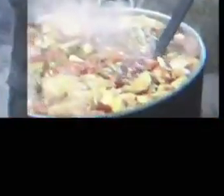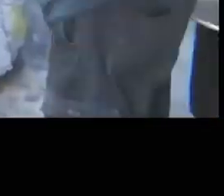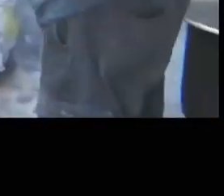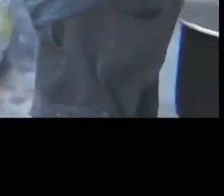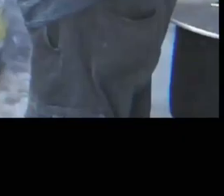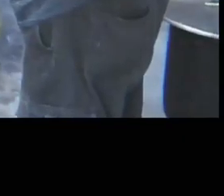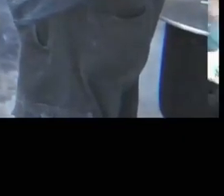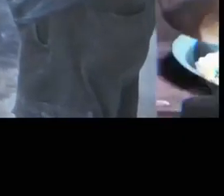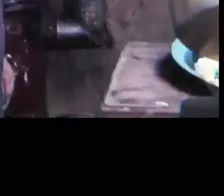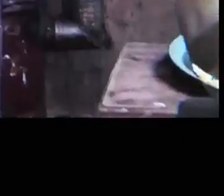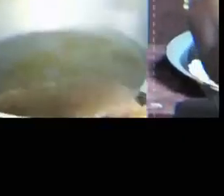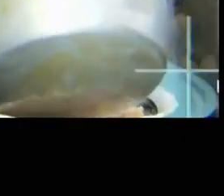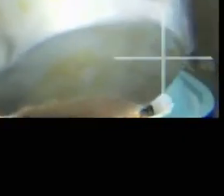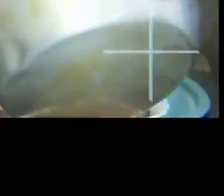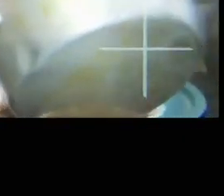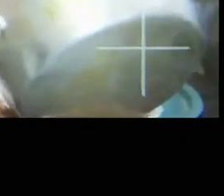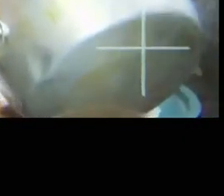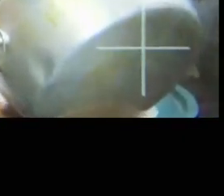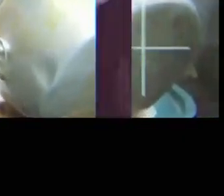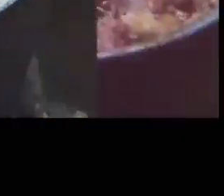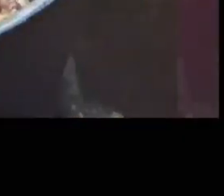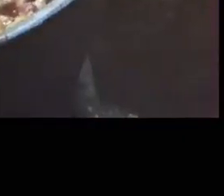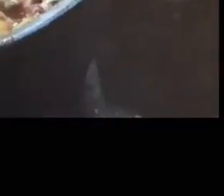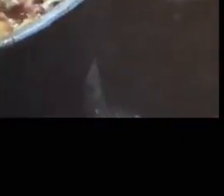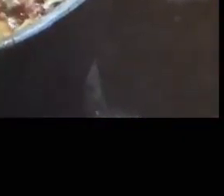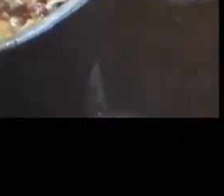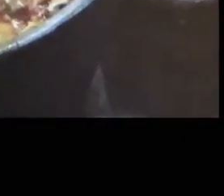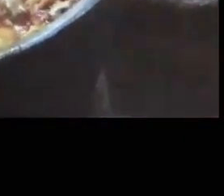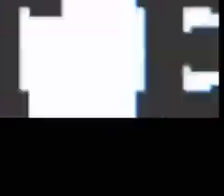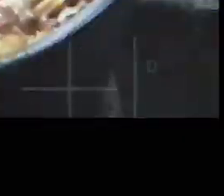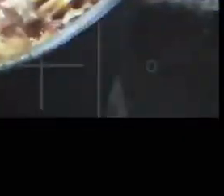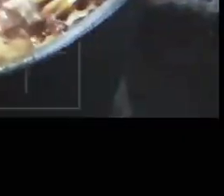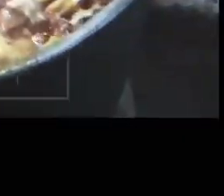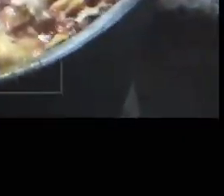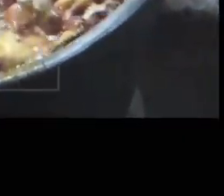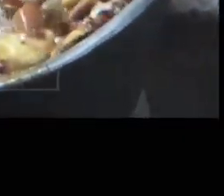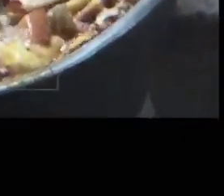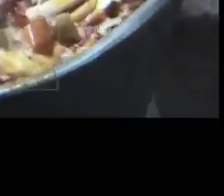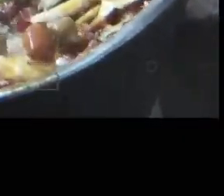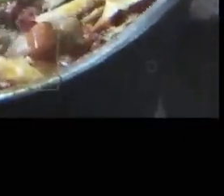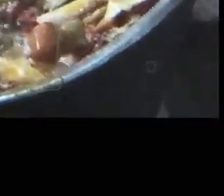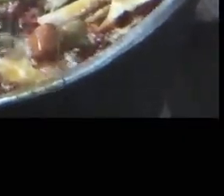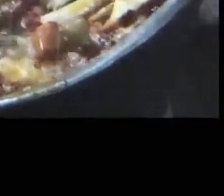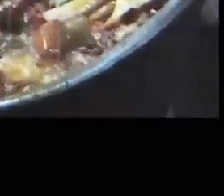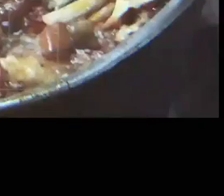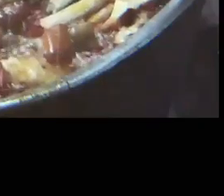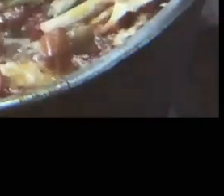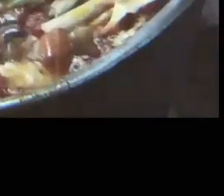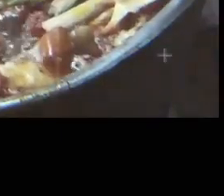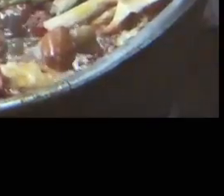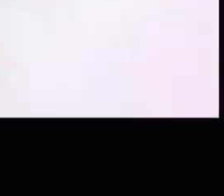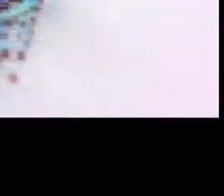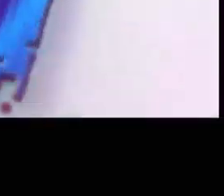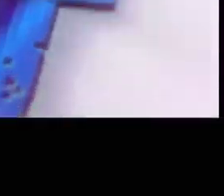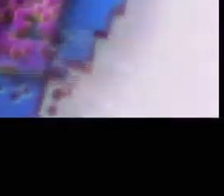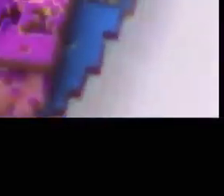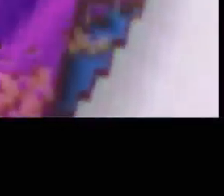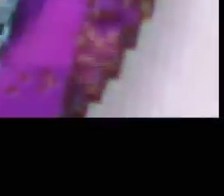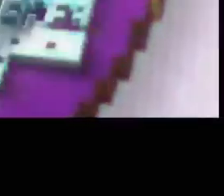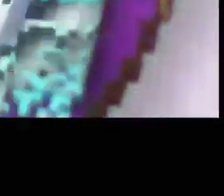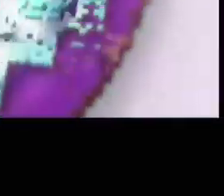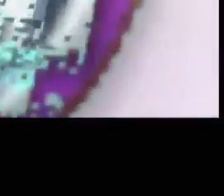gente. A todos en Nicaragua, la boca les hace agua, con café